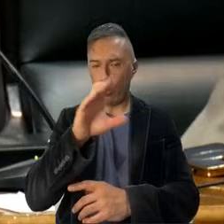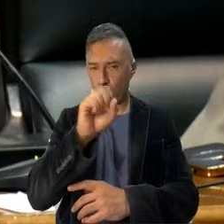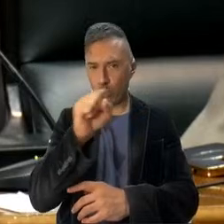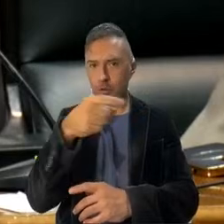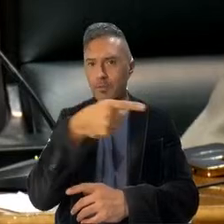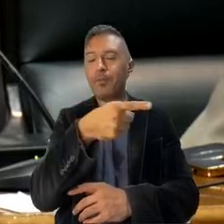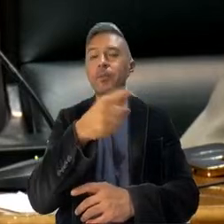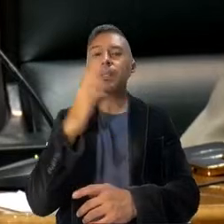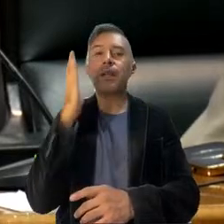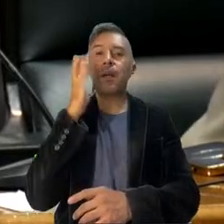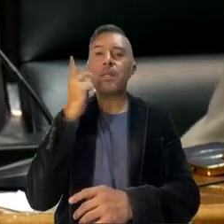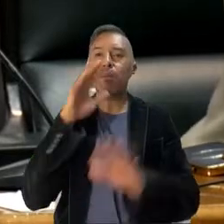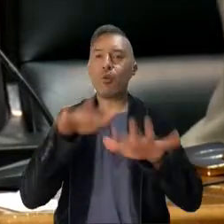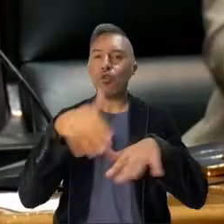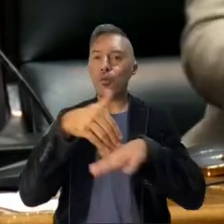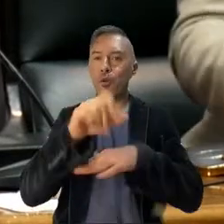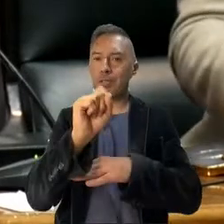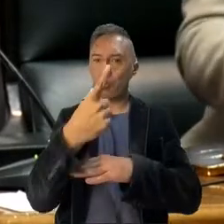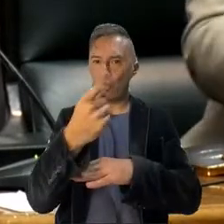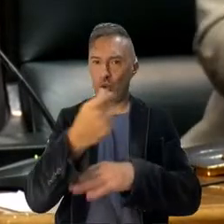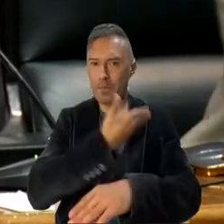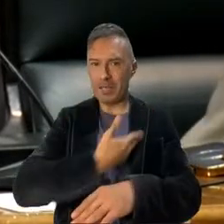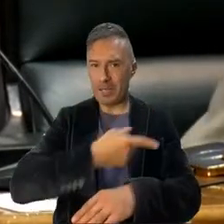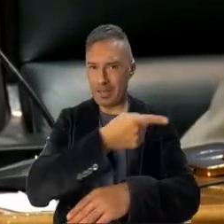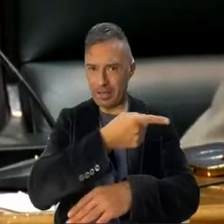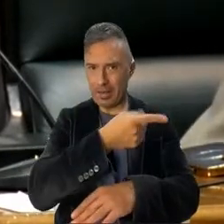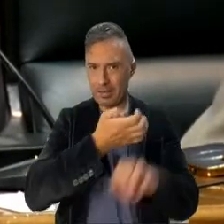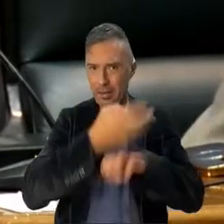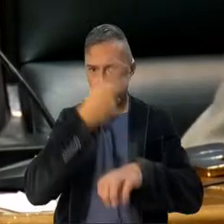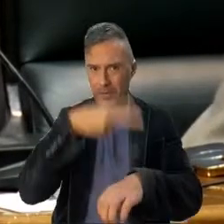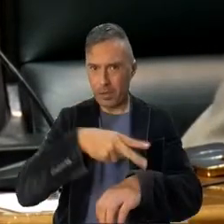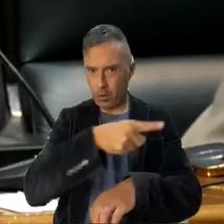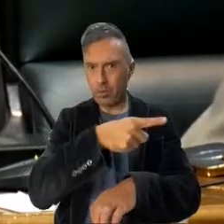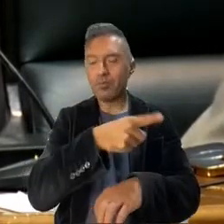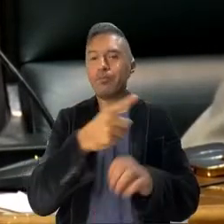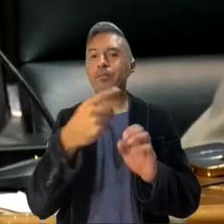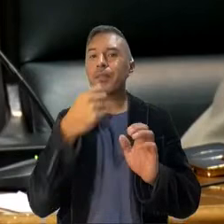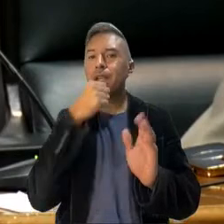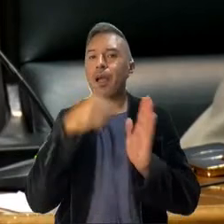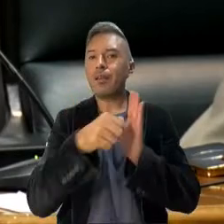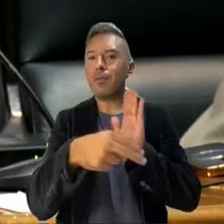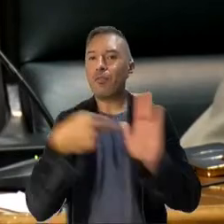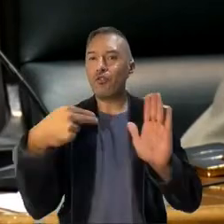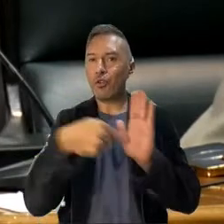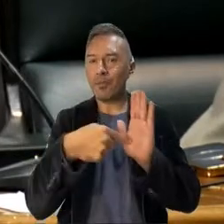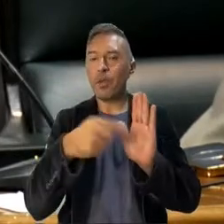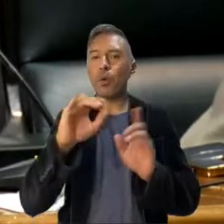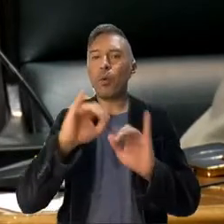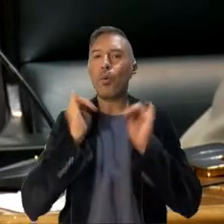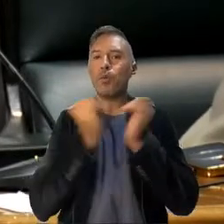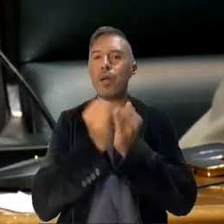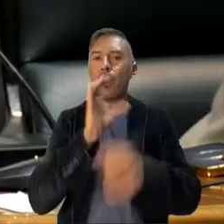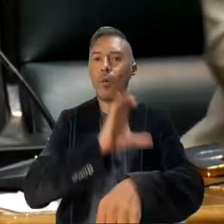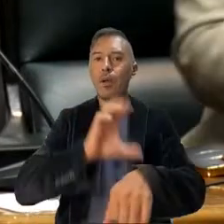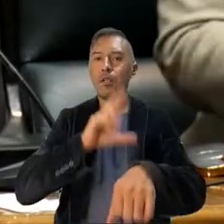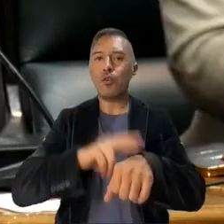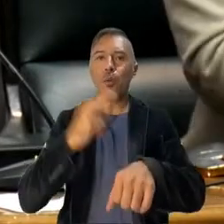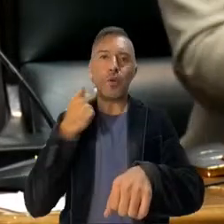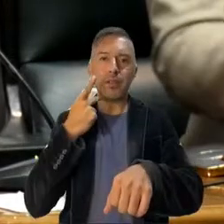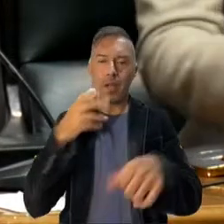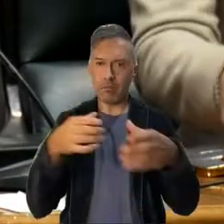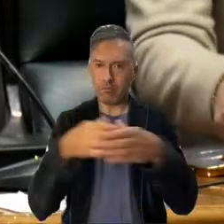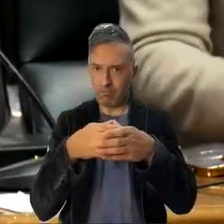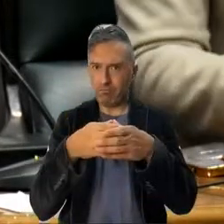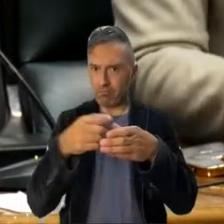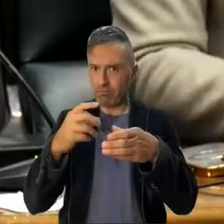del Estado de México, presente. En nuestro carácter de integrantes de la Junta de Coordinación Política, nos permitimos dirigirnos a usted